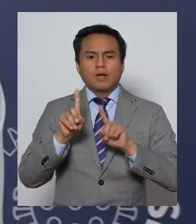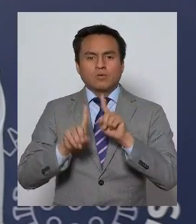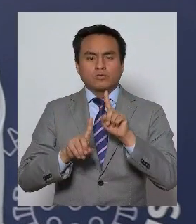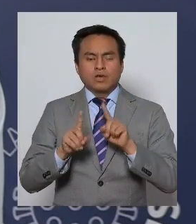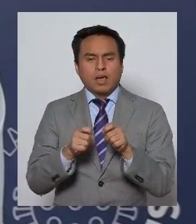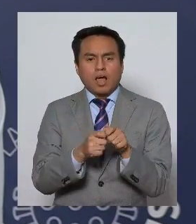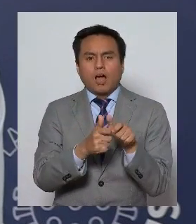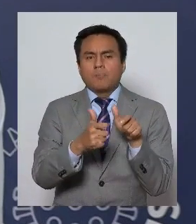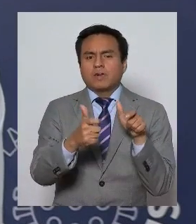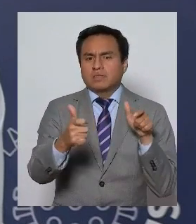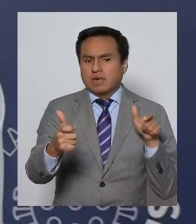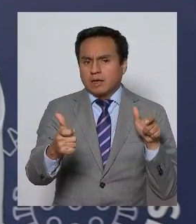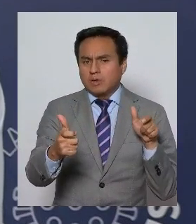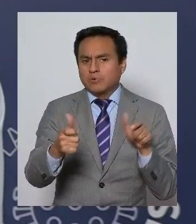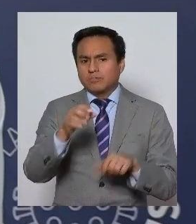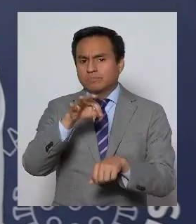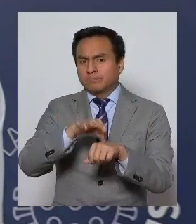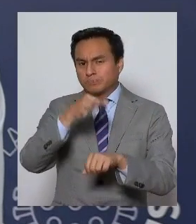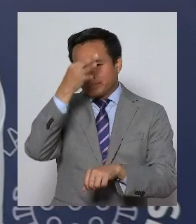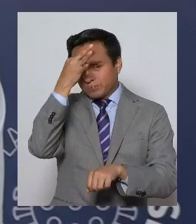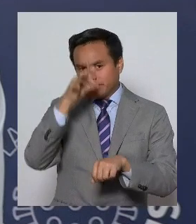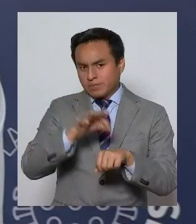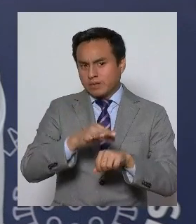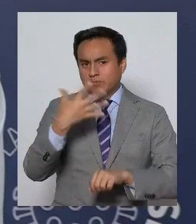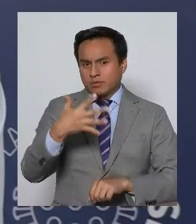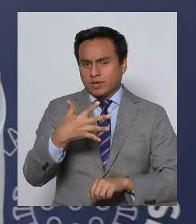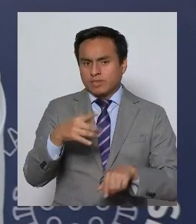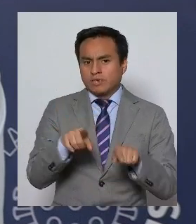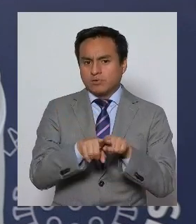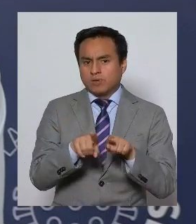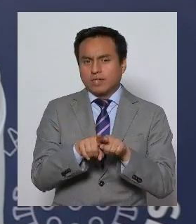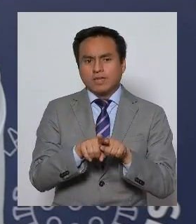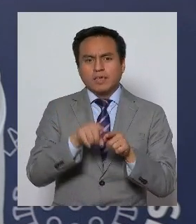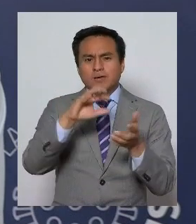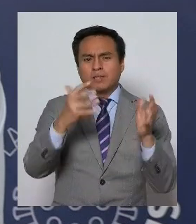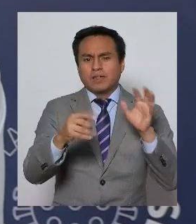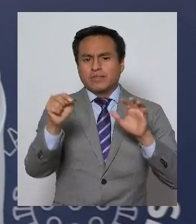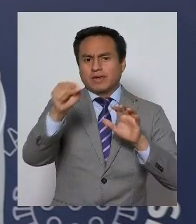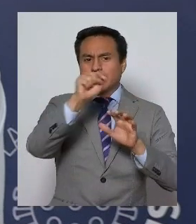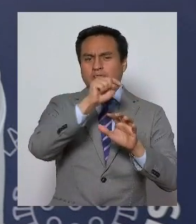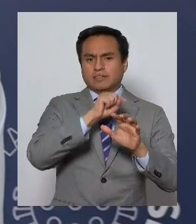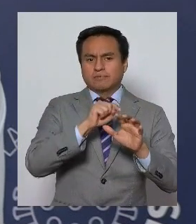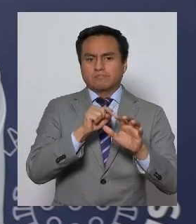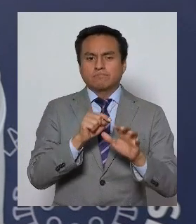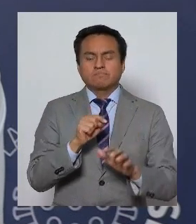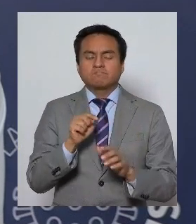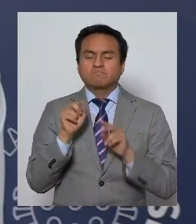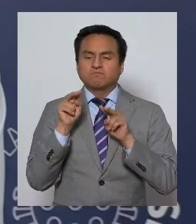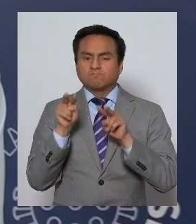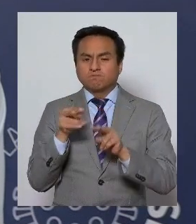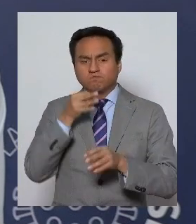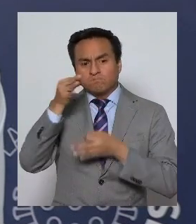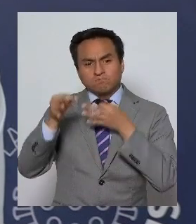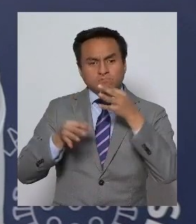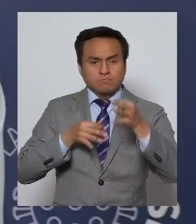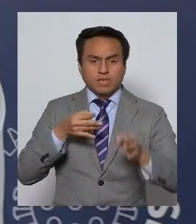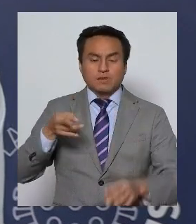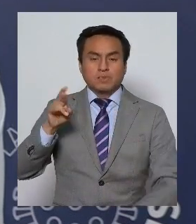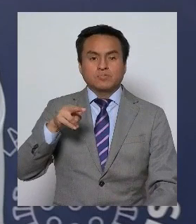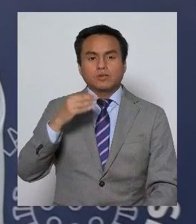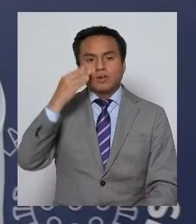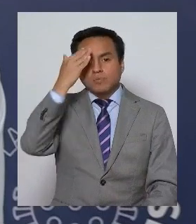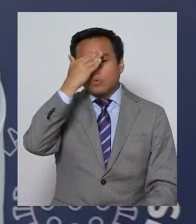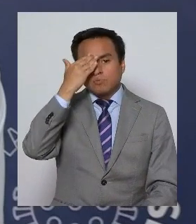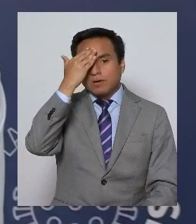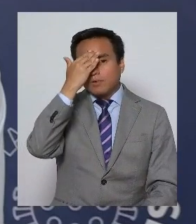están aumentando en forma importante en diversas partes del planeta y, como hemos mencionado y repetimos, nos